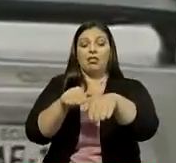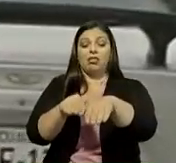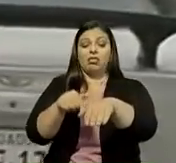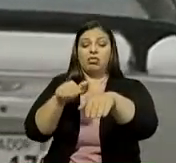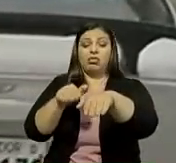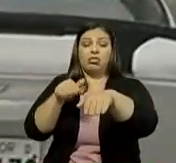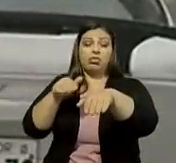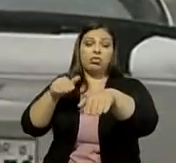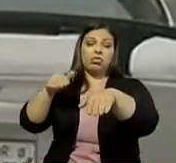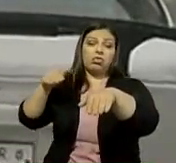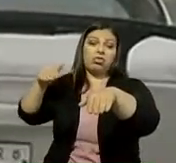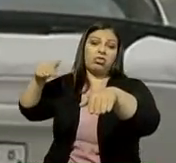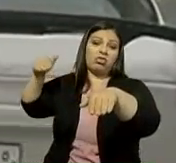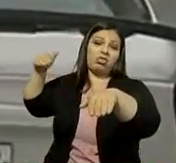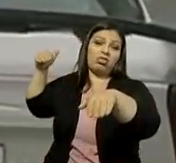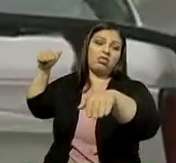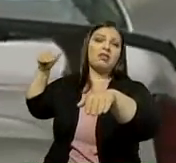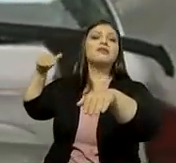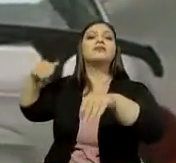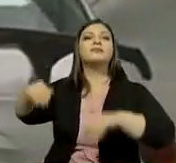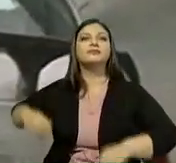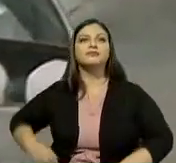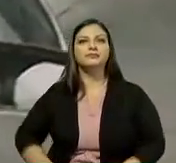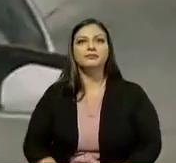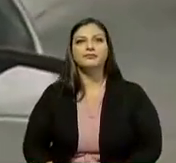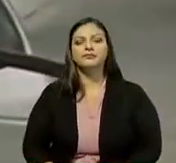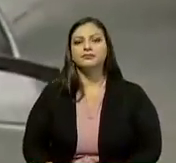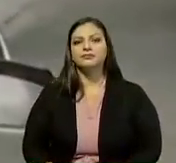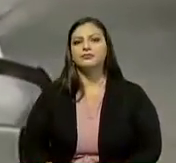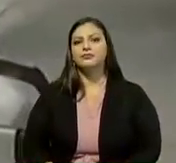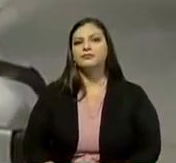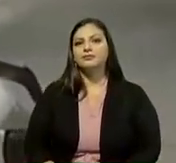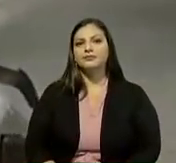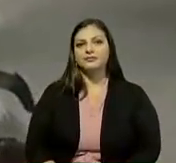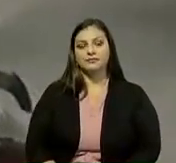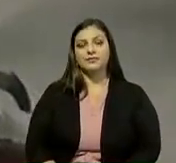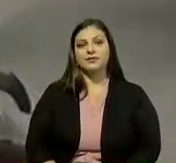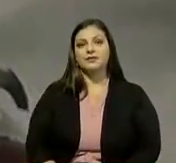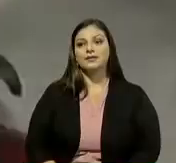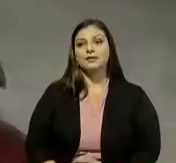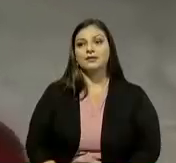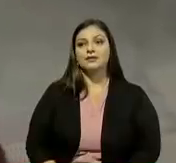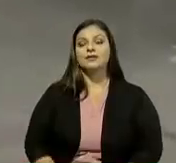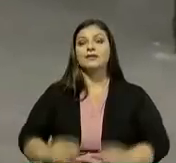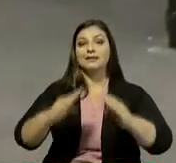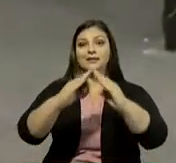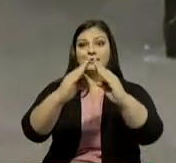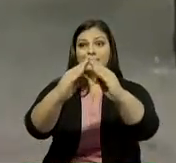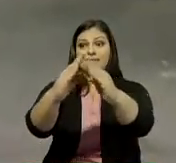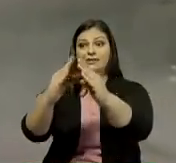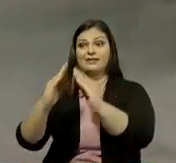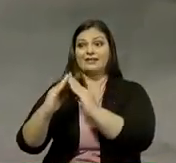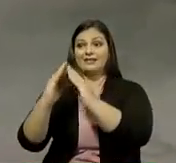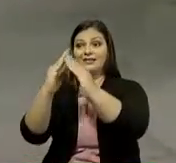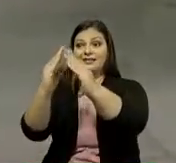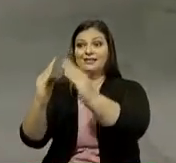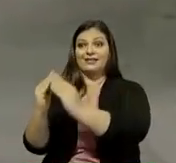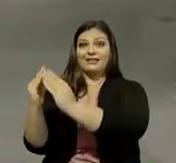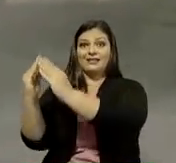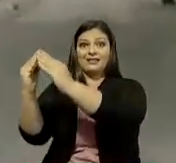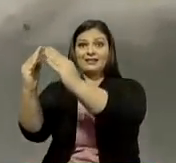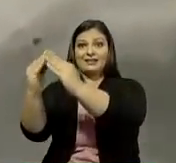las salidas e ingresos de los habitantes de este sector el problema se genera desde hace